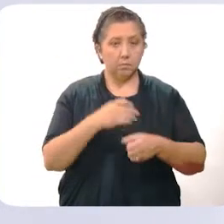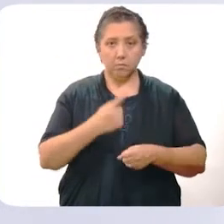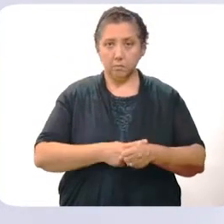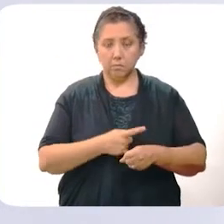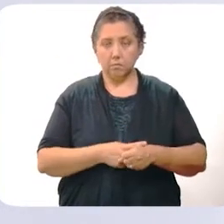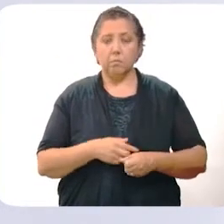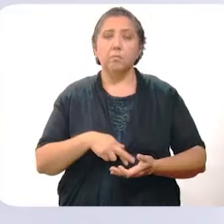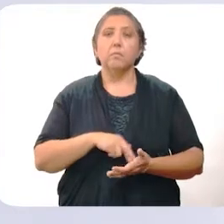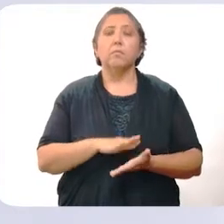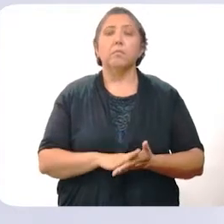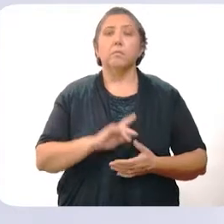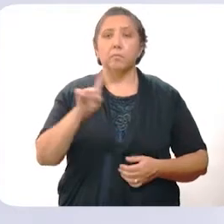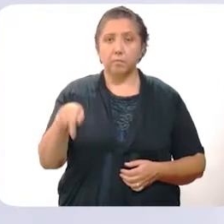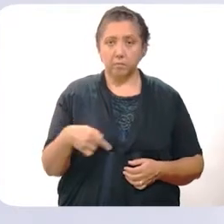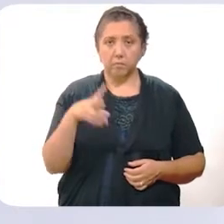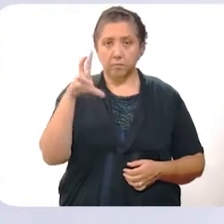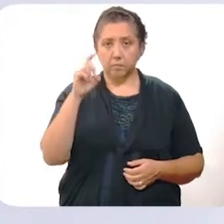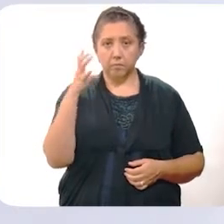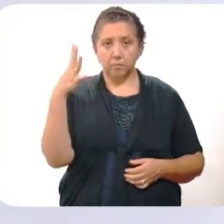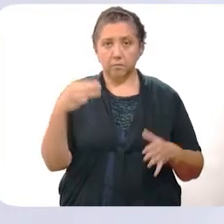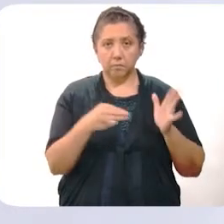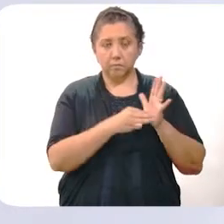de contagios registrados, que es